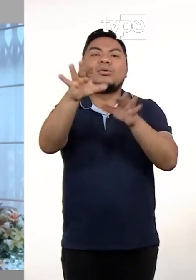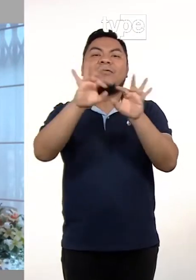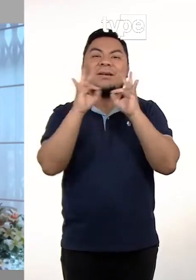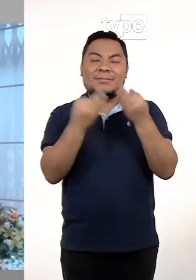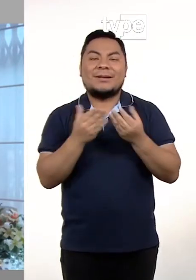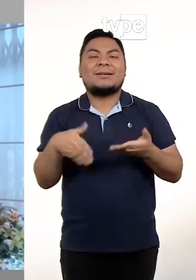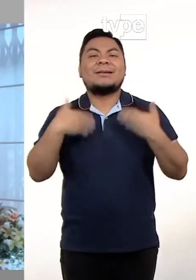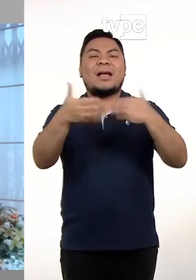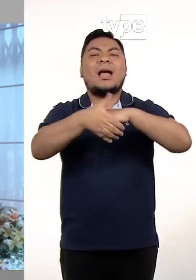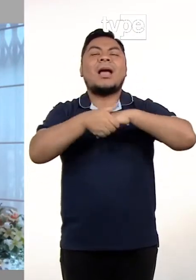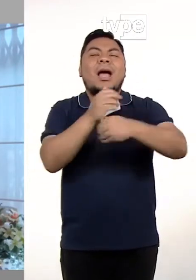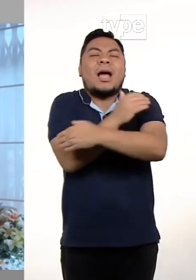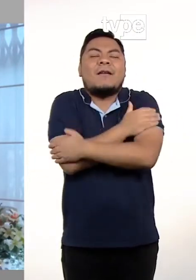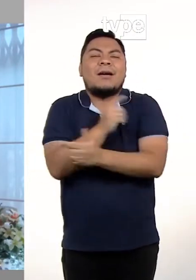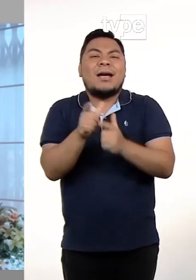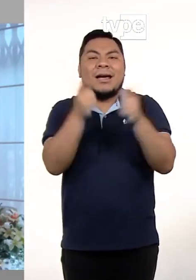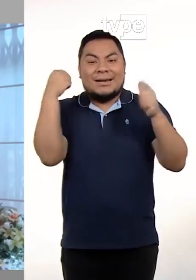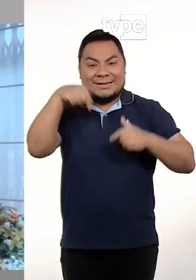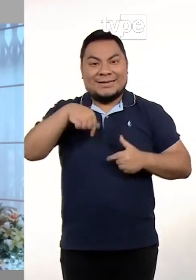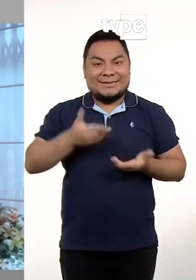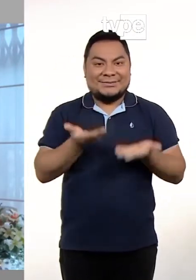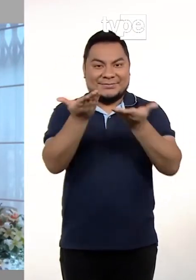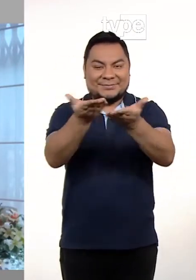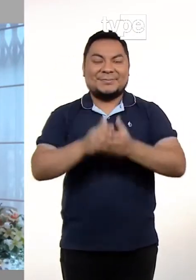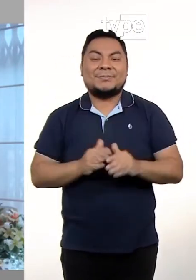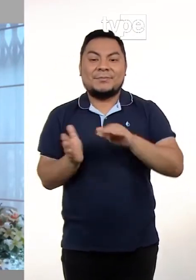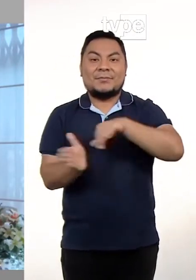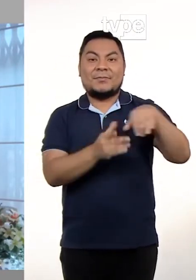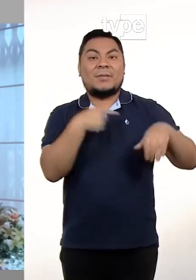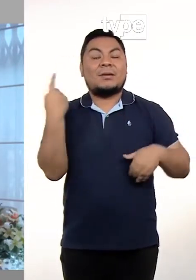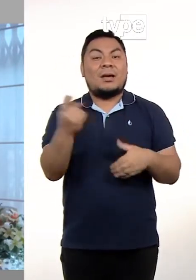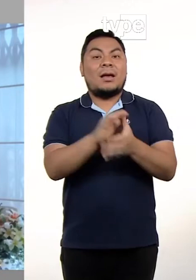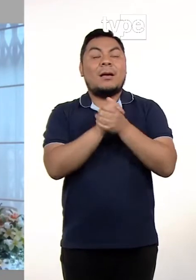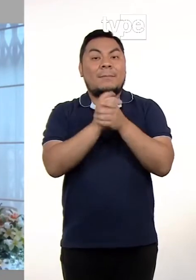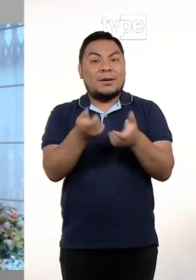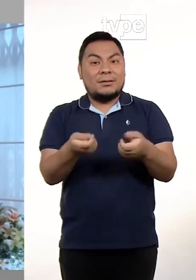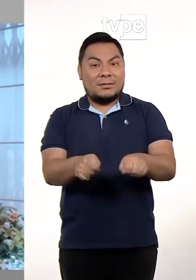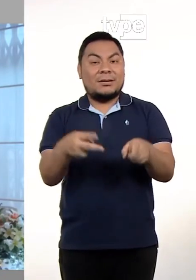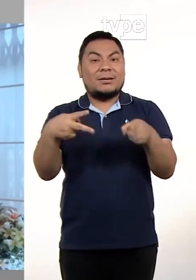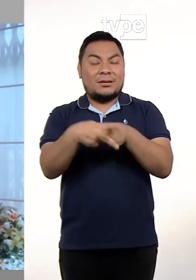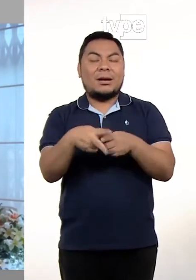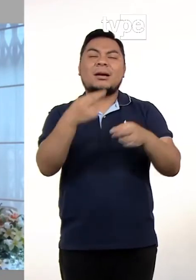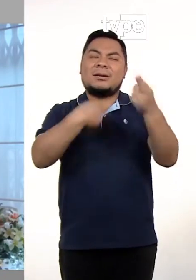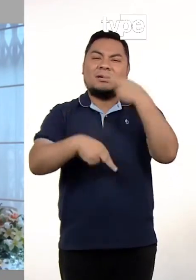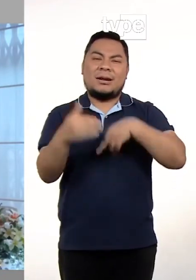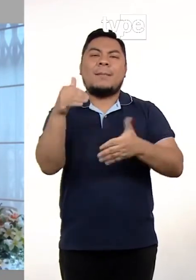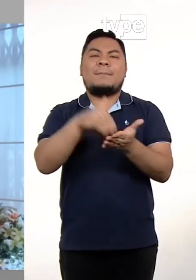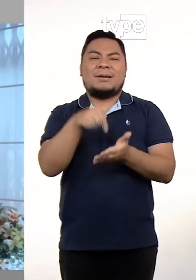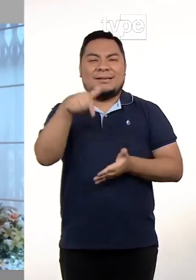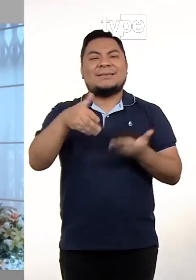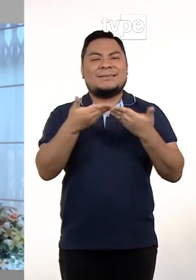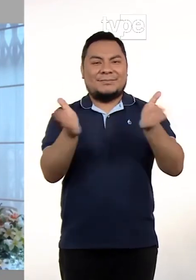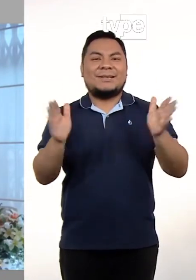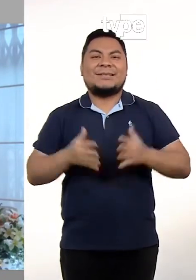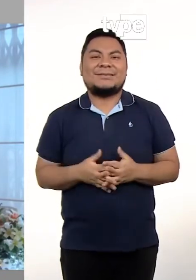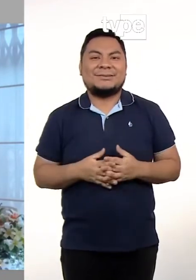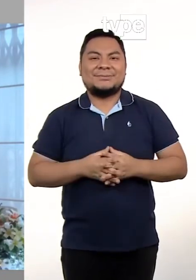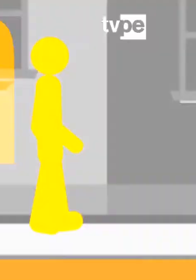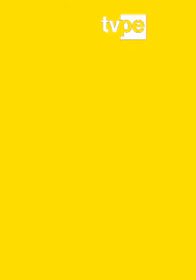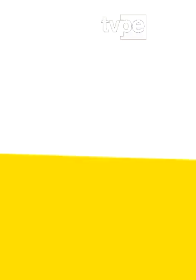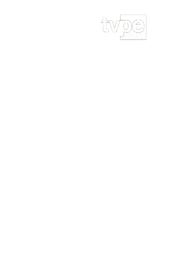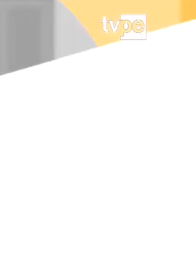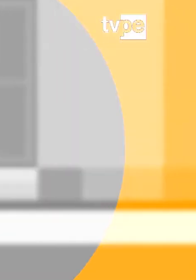familia. Te mandamos un abrazo muy grande desde aquí. Amigos, vamos a una pausa comercial y regresamos con más en Sin